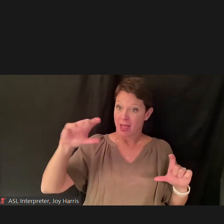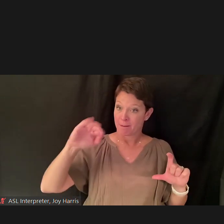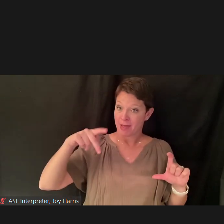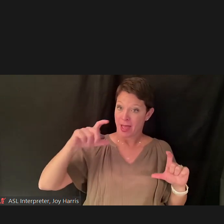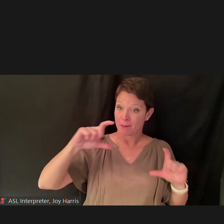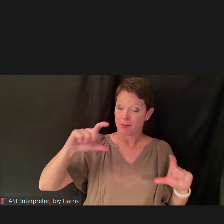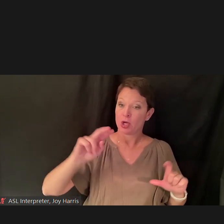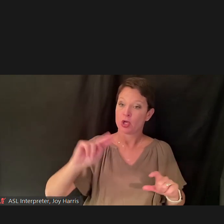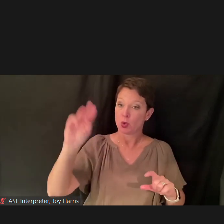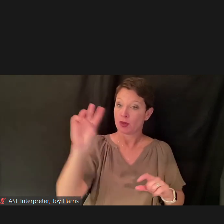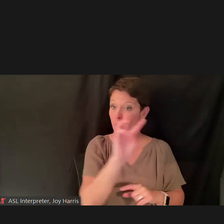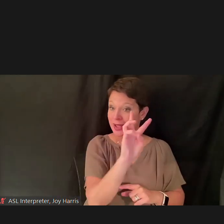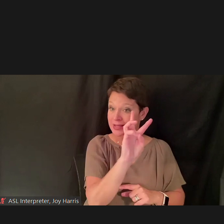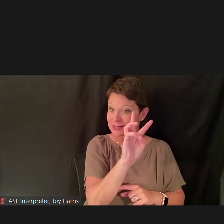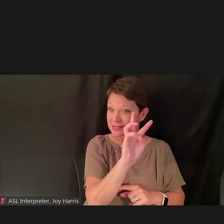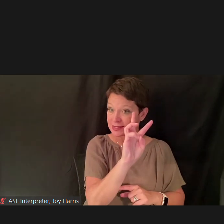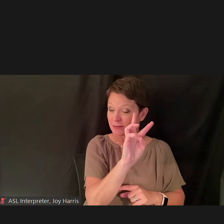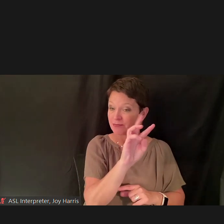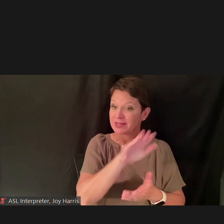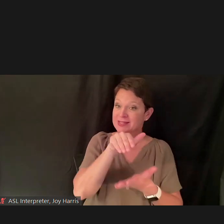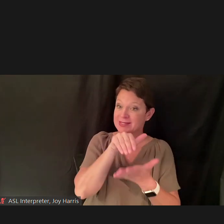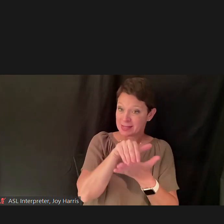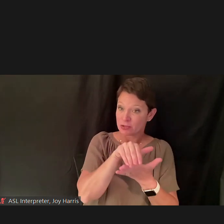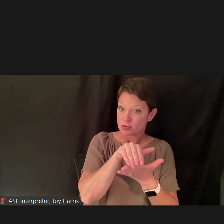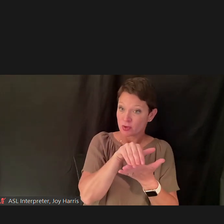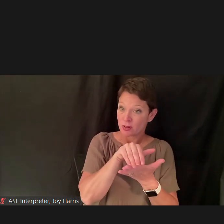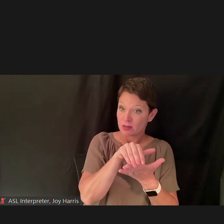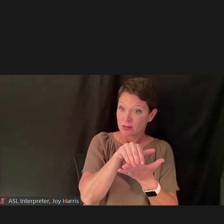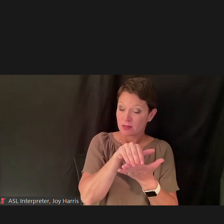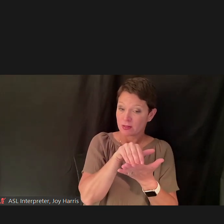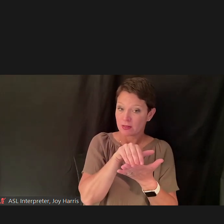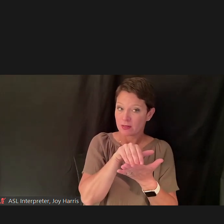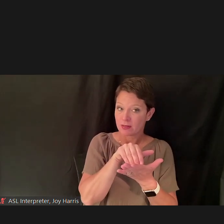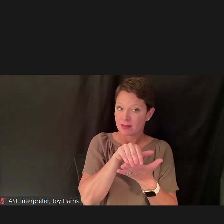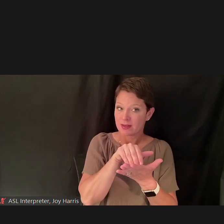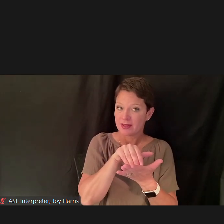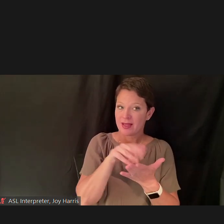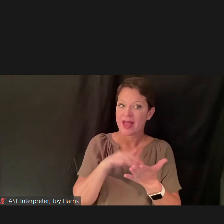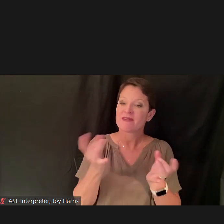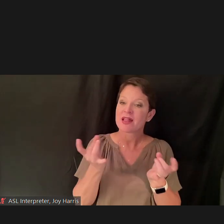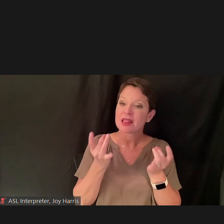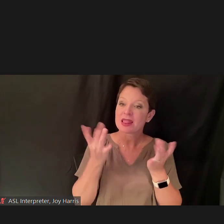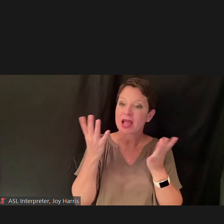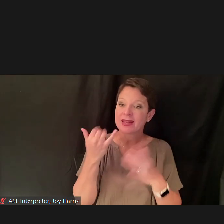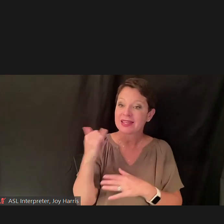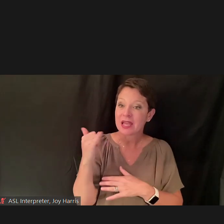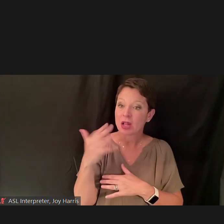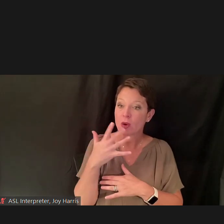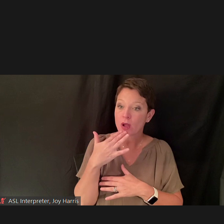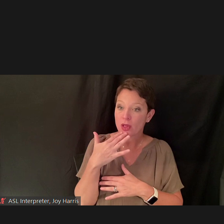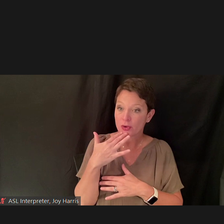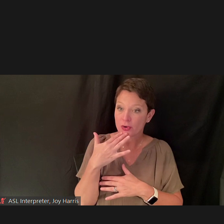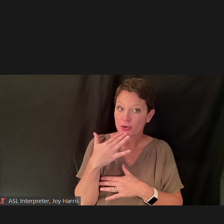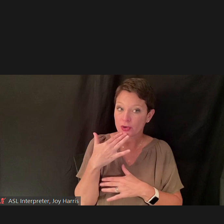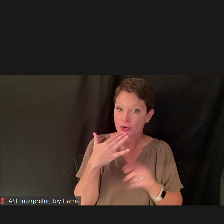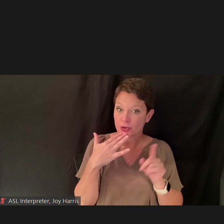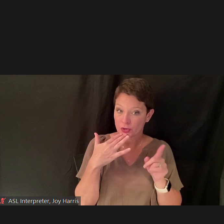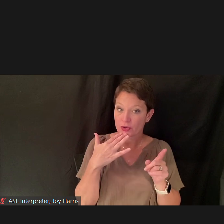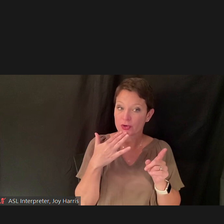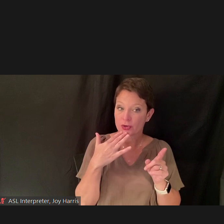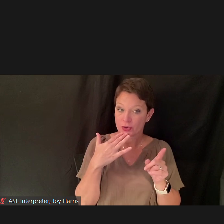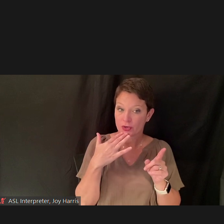pueden ver secciones en el noroeste, partes del centro de Filadelfia, las